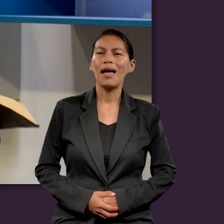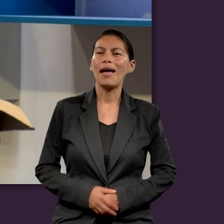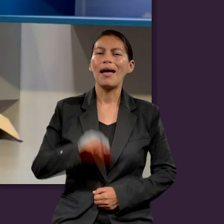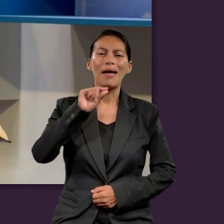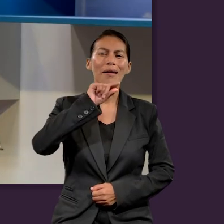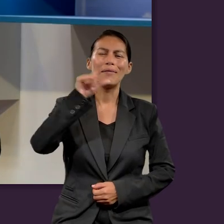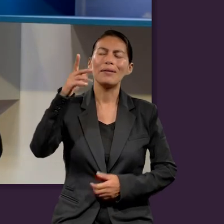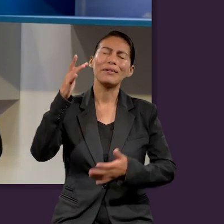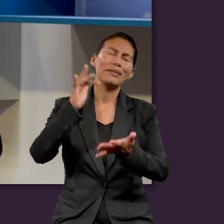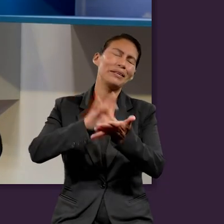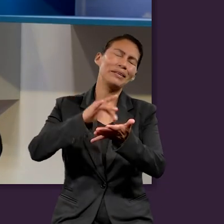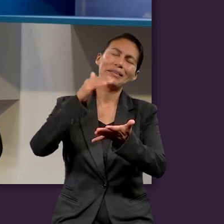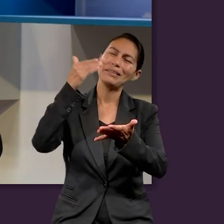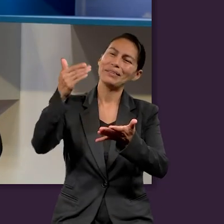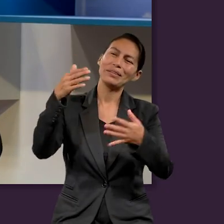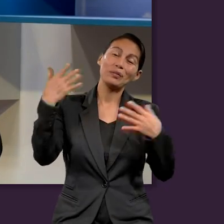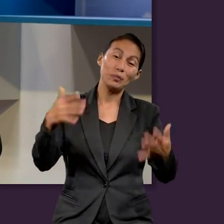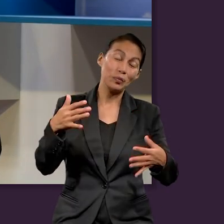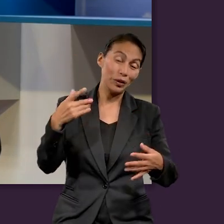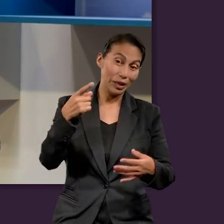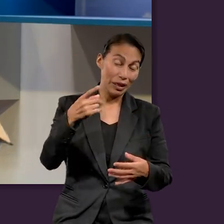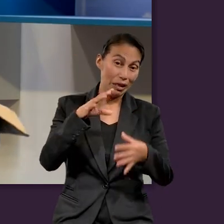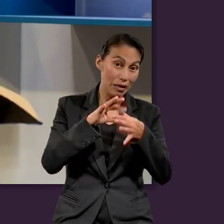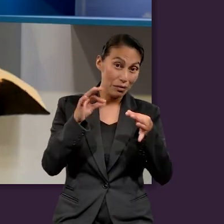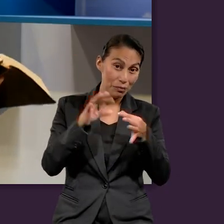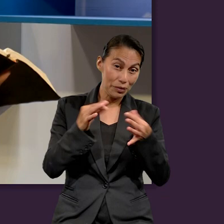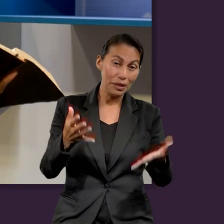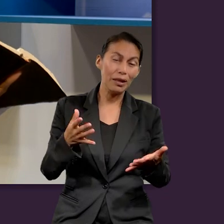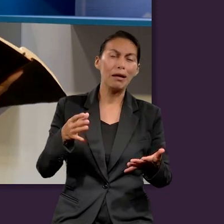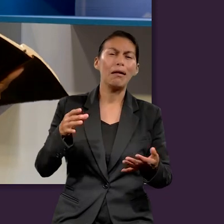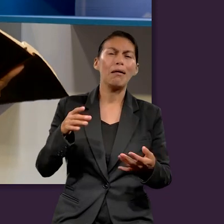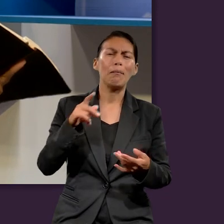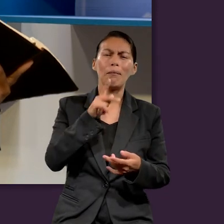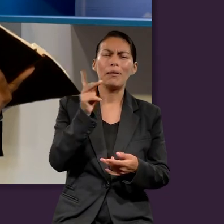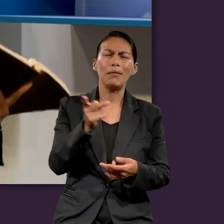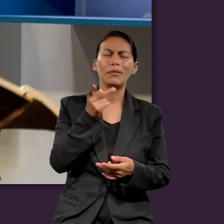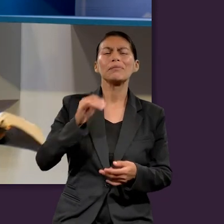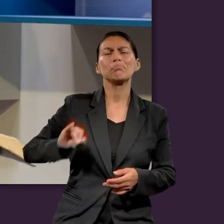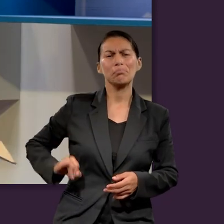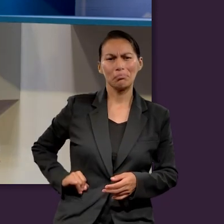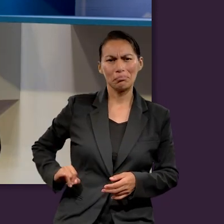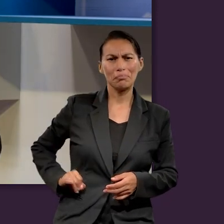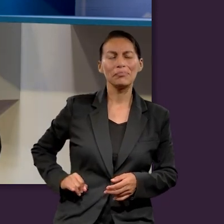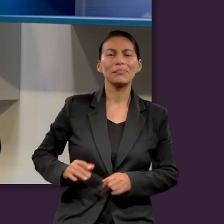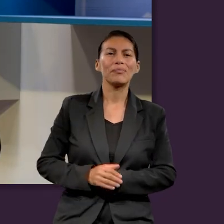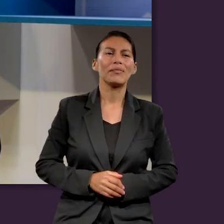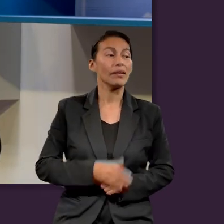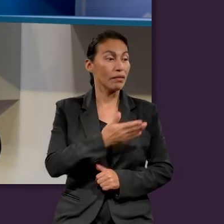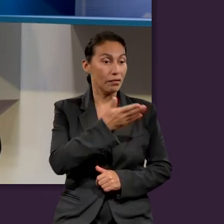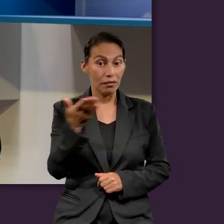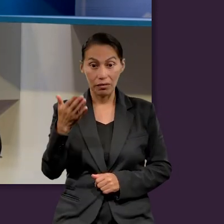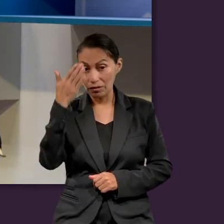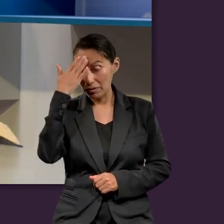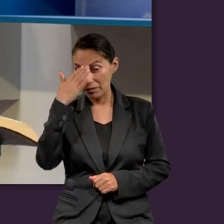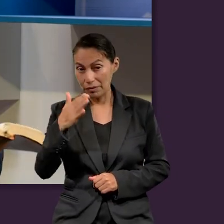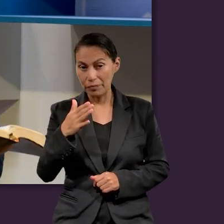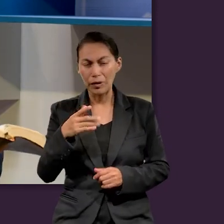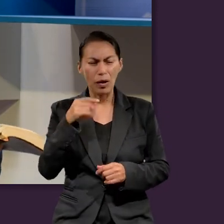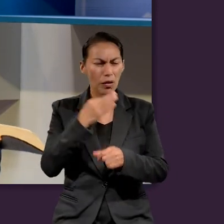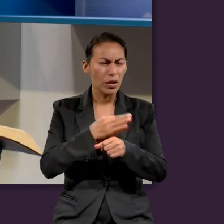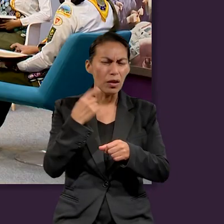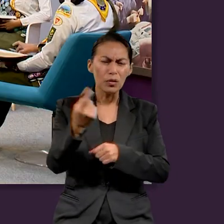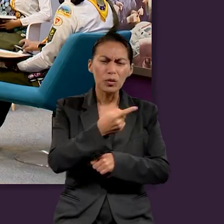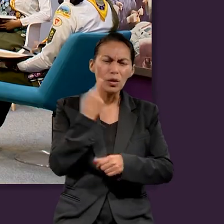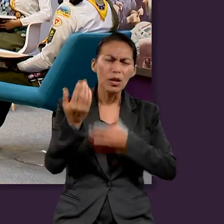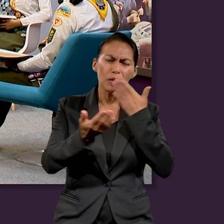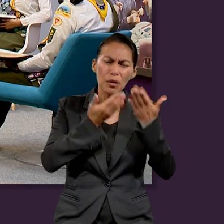Muchas gracias le damos al experto por pues contarnos y explicarnos tan interesante pregunta Y saben